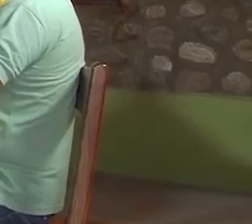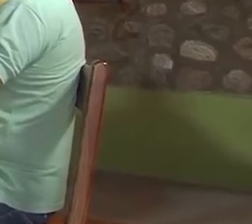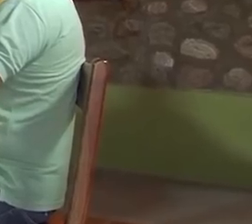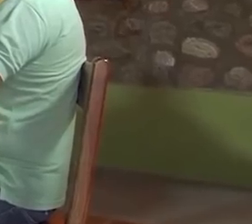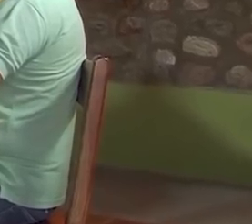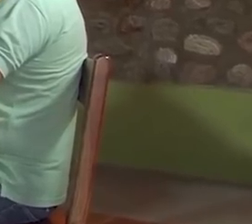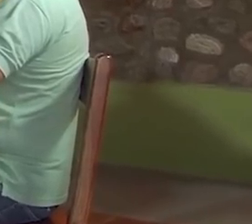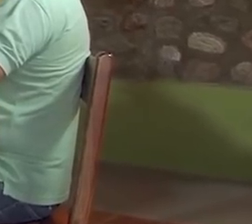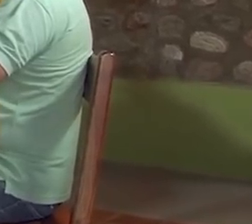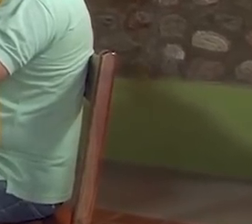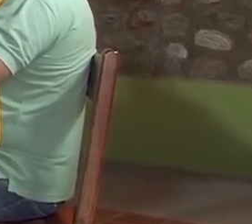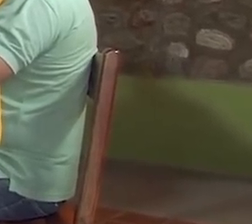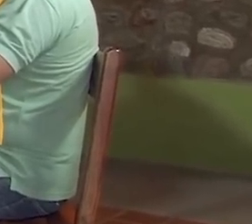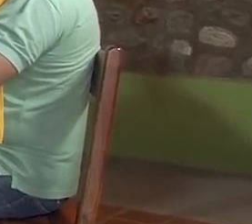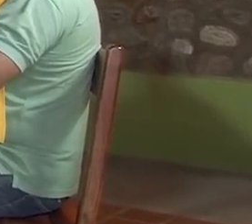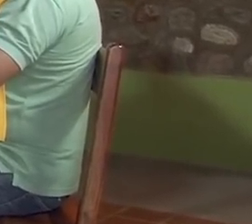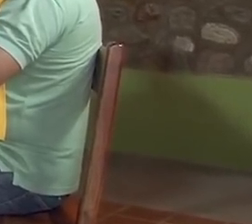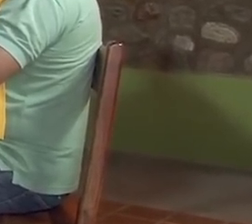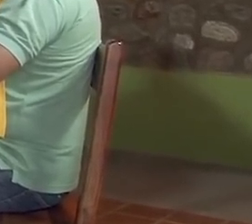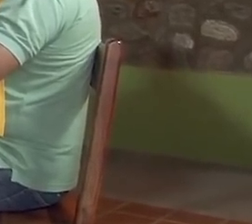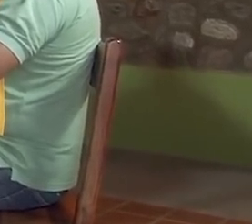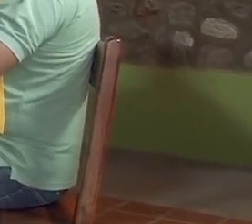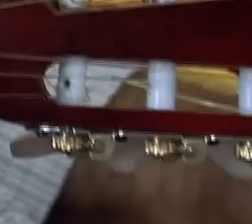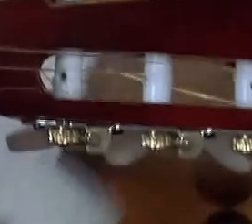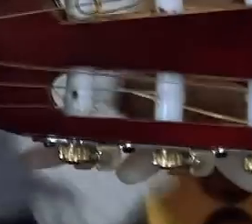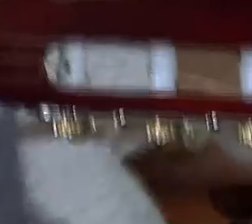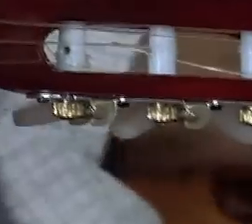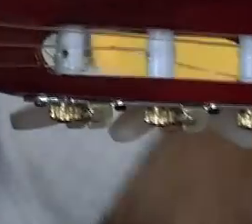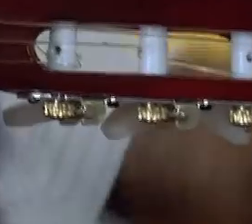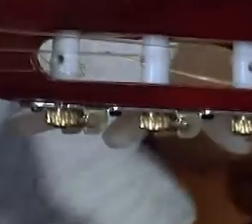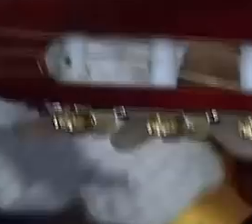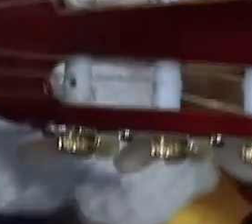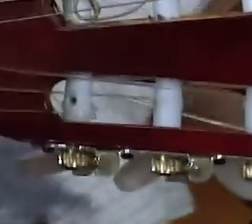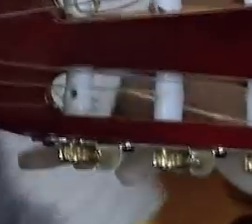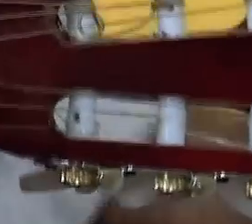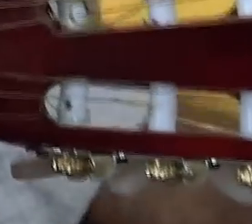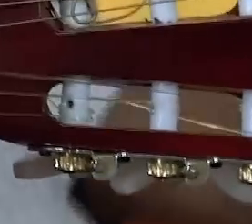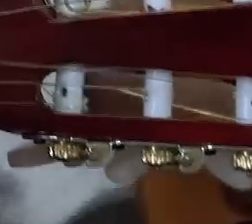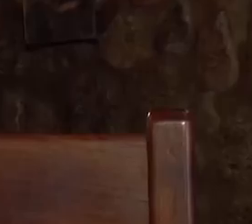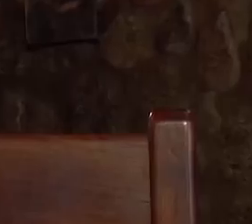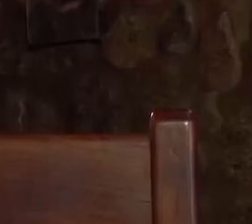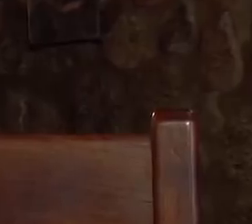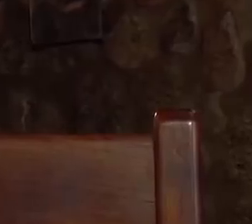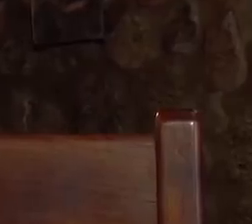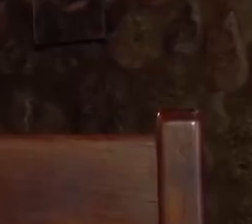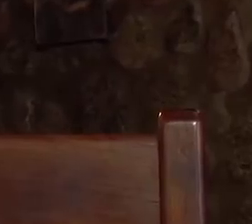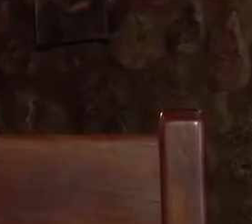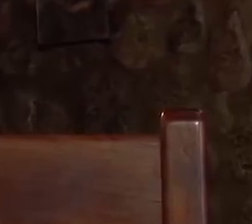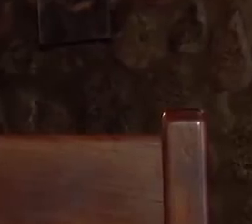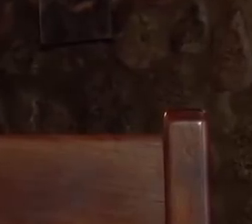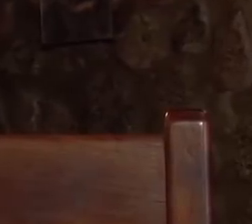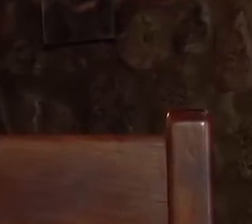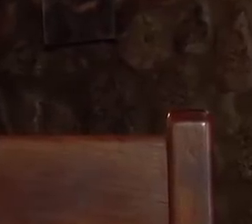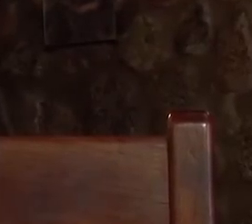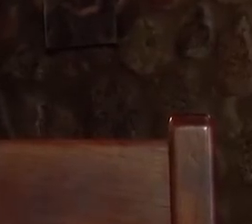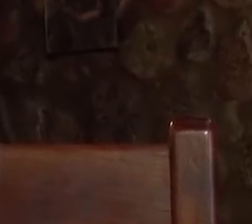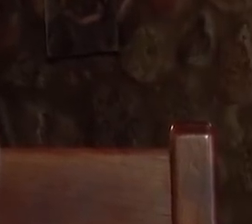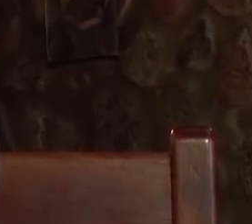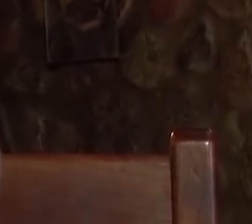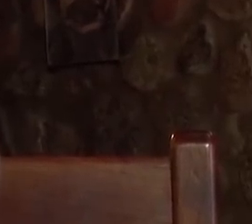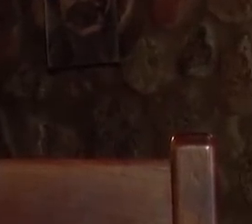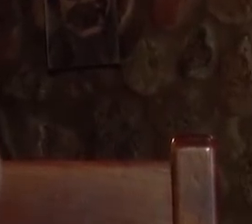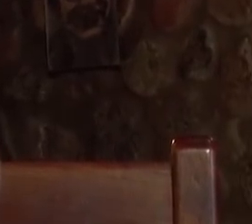la buena noticia. Con su lucha y con su ofrenda traen